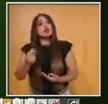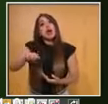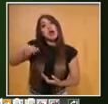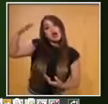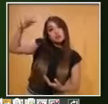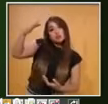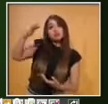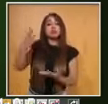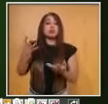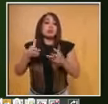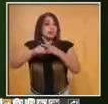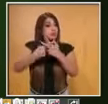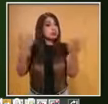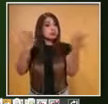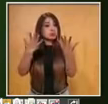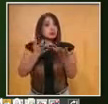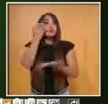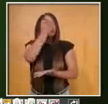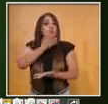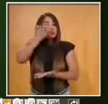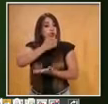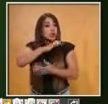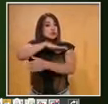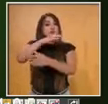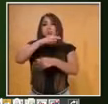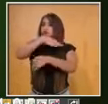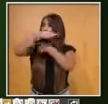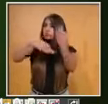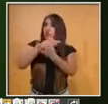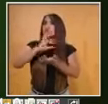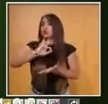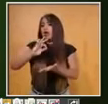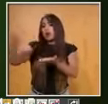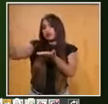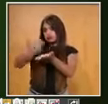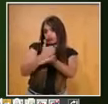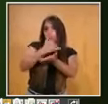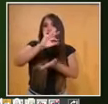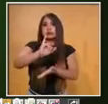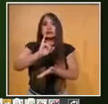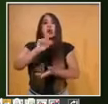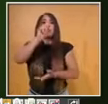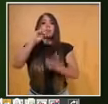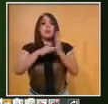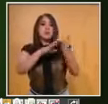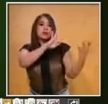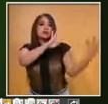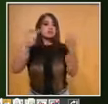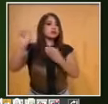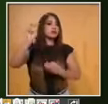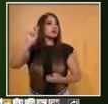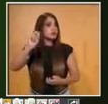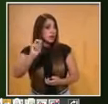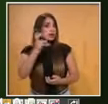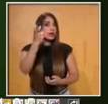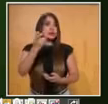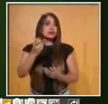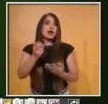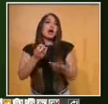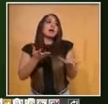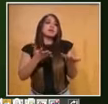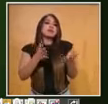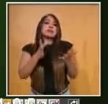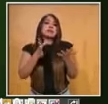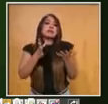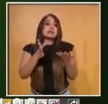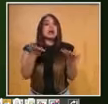a construir muchas escuelas para que todos tuvieran acceso a ella. En 1930... se fundó la Escuela